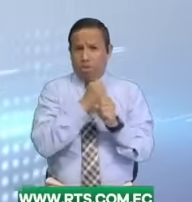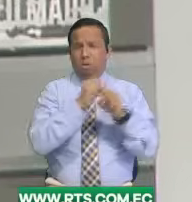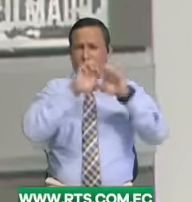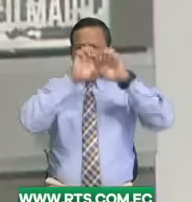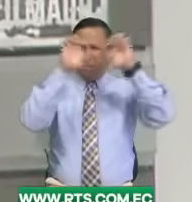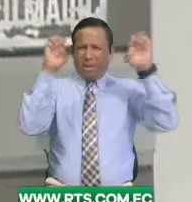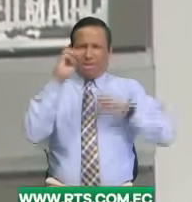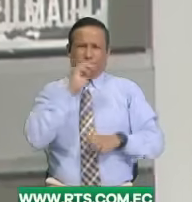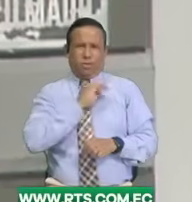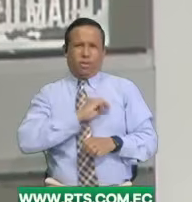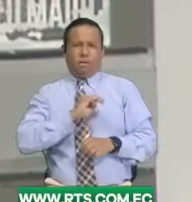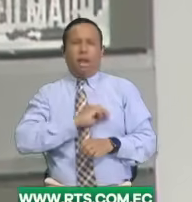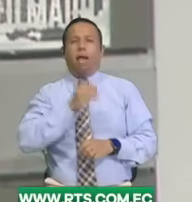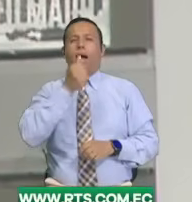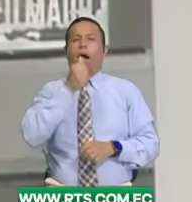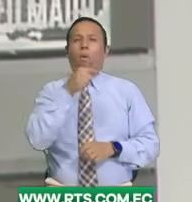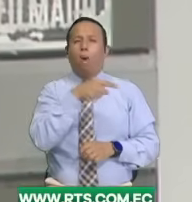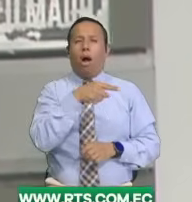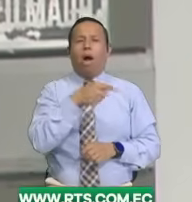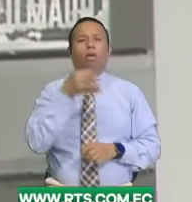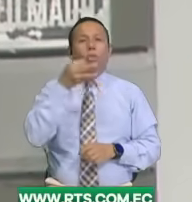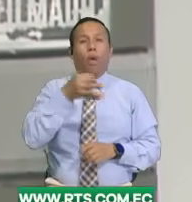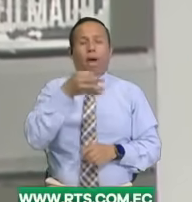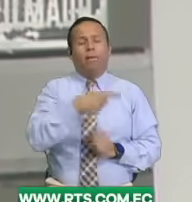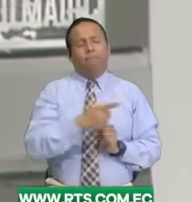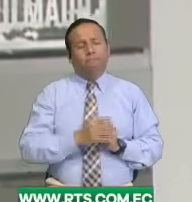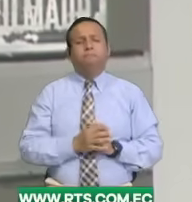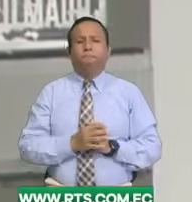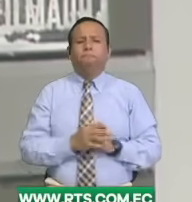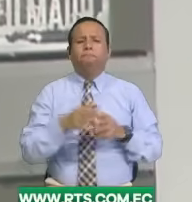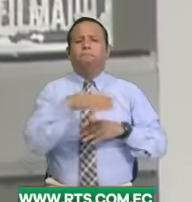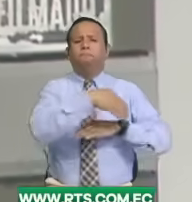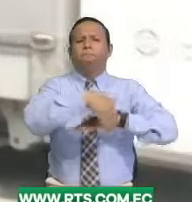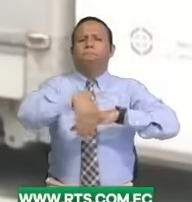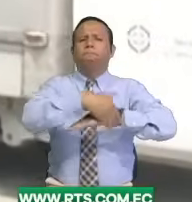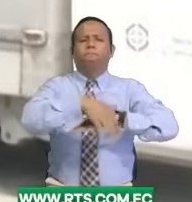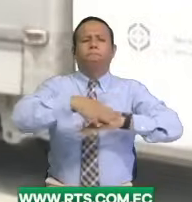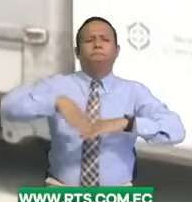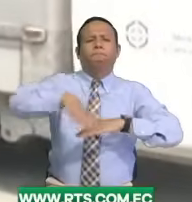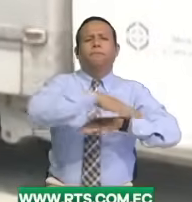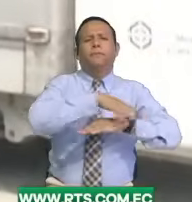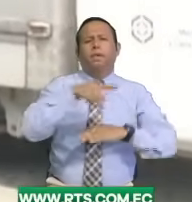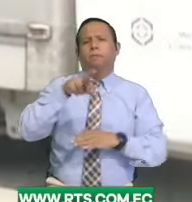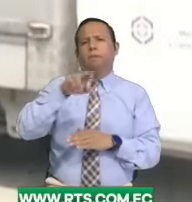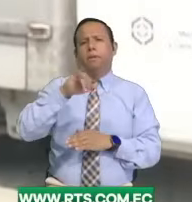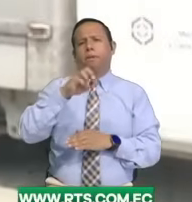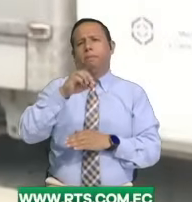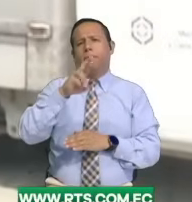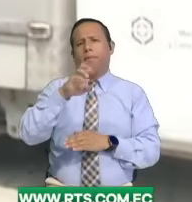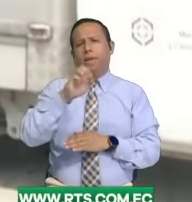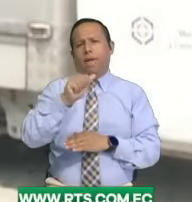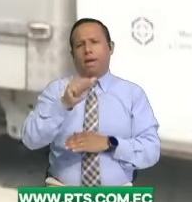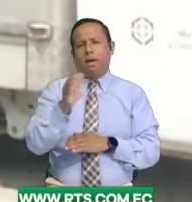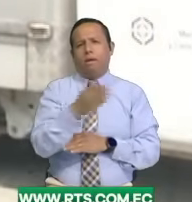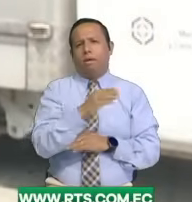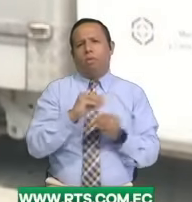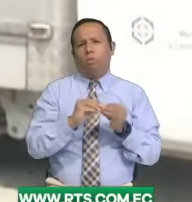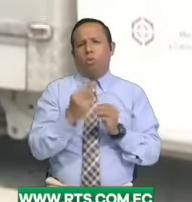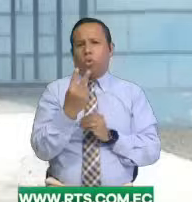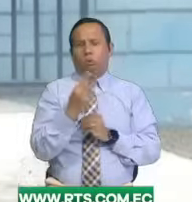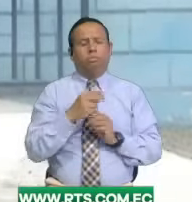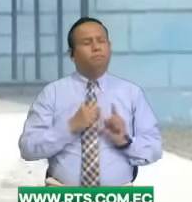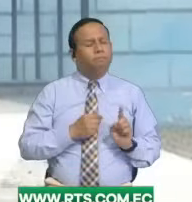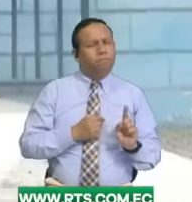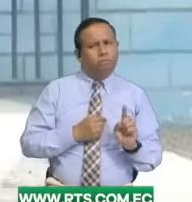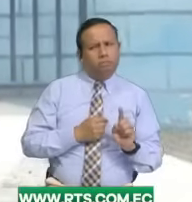empresa municipal de agua potable y alcantarillado de Durán, ubicada en la Primavera 2, En esos instantes notó la presencia de sujetos